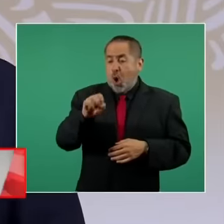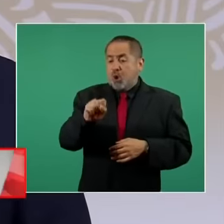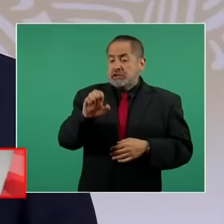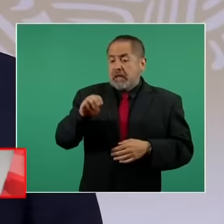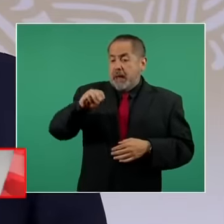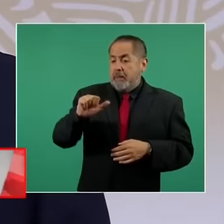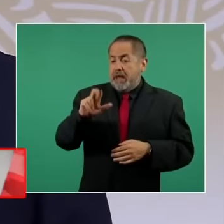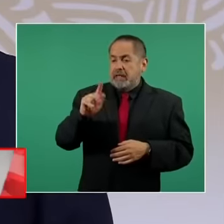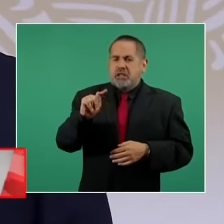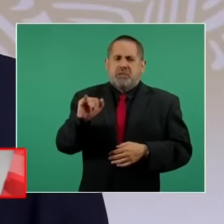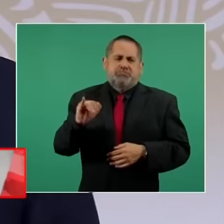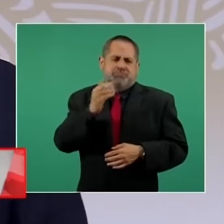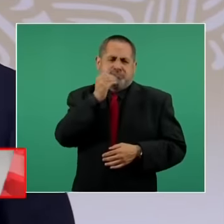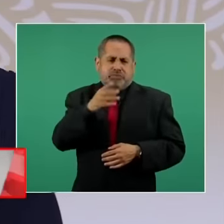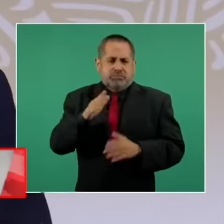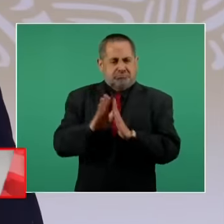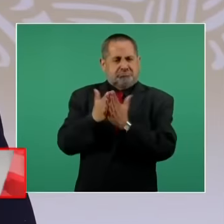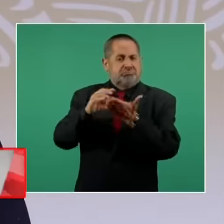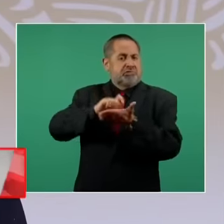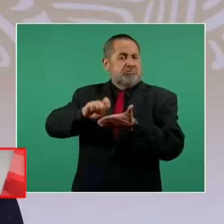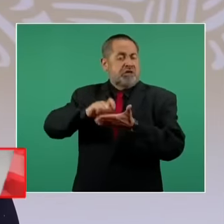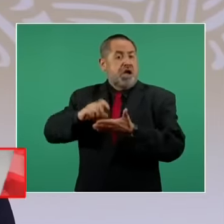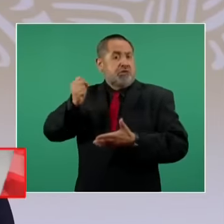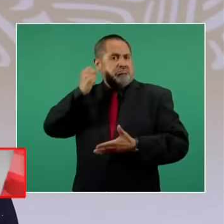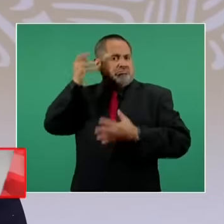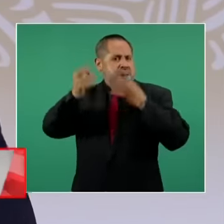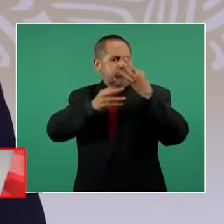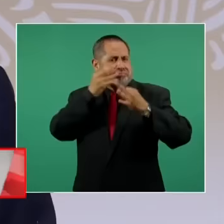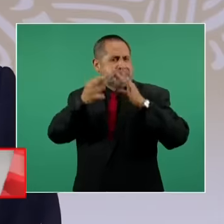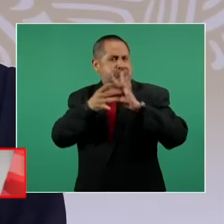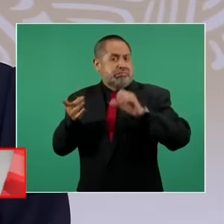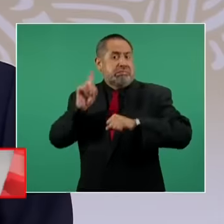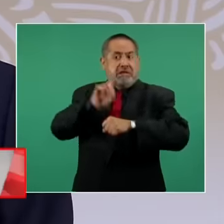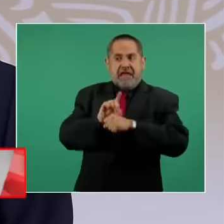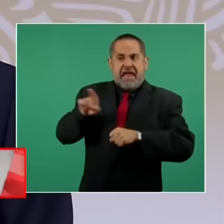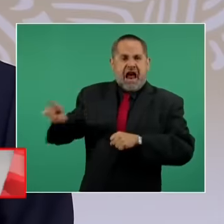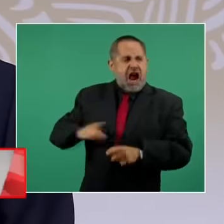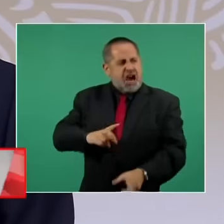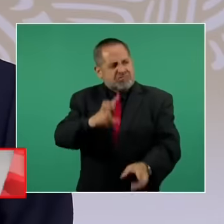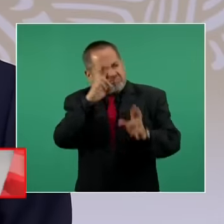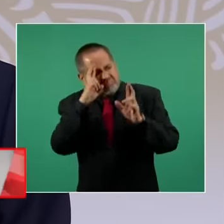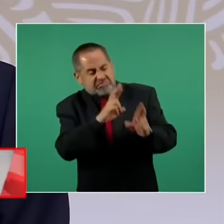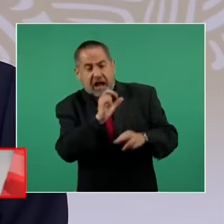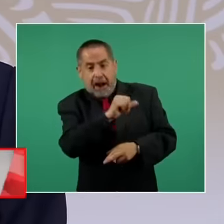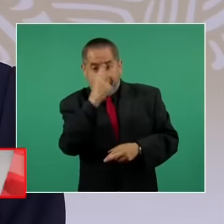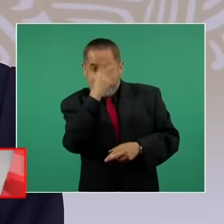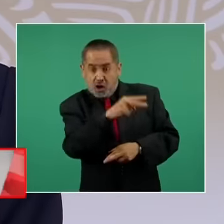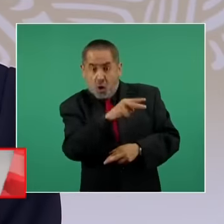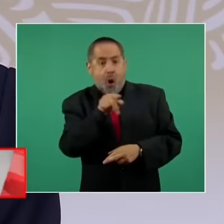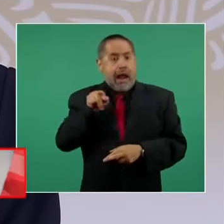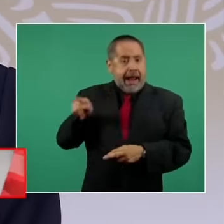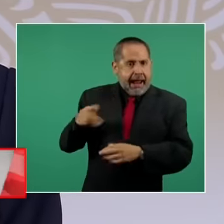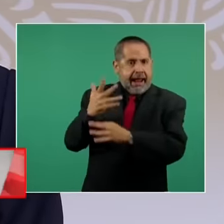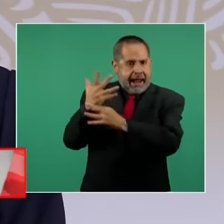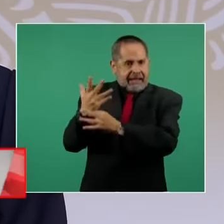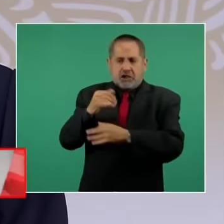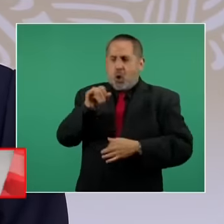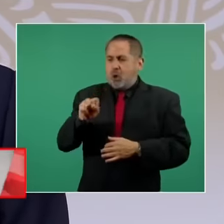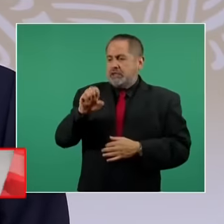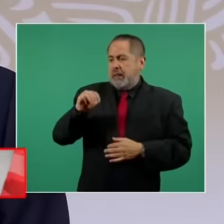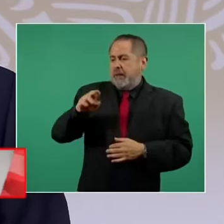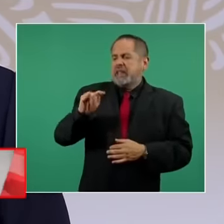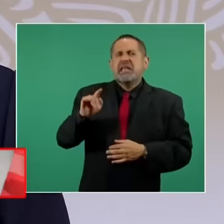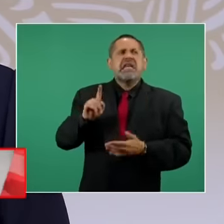Cito fragmentos de su memorable discurso pronunciado en la velada en honor a este país en la Sociedad Literaria Hispanoamericana